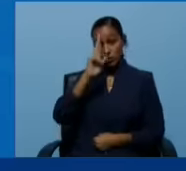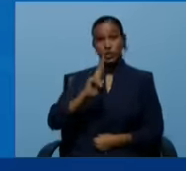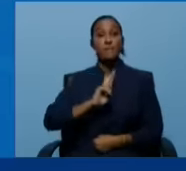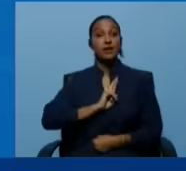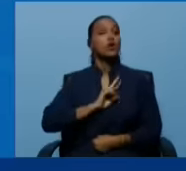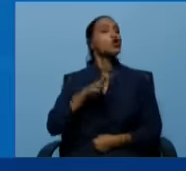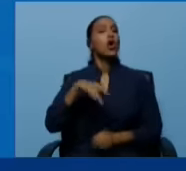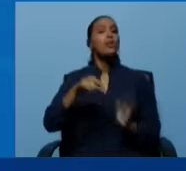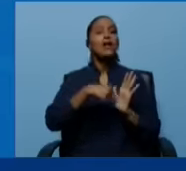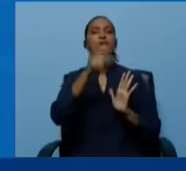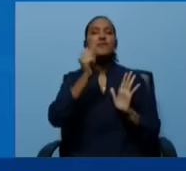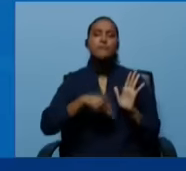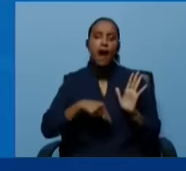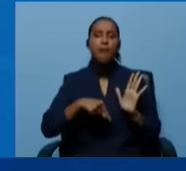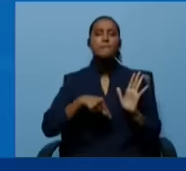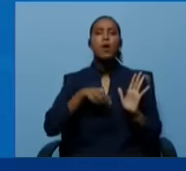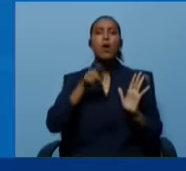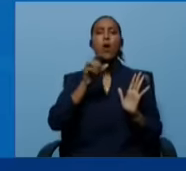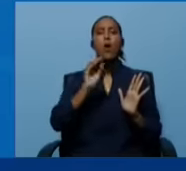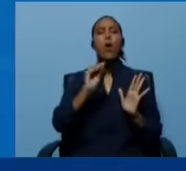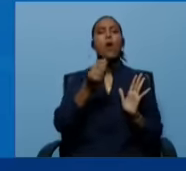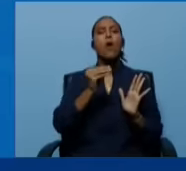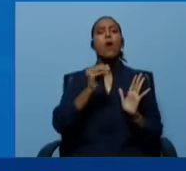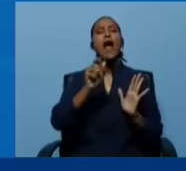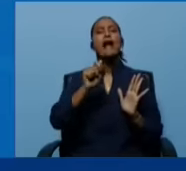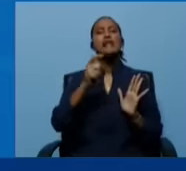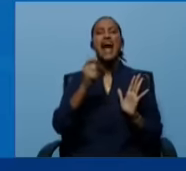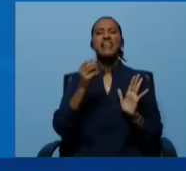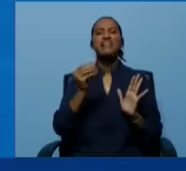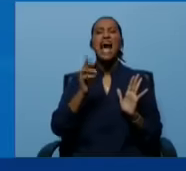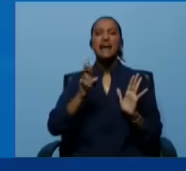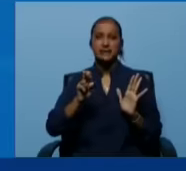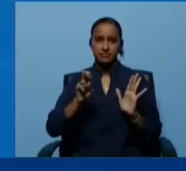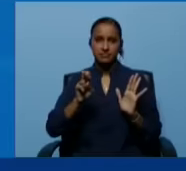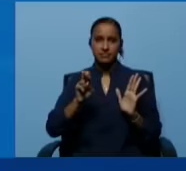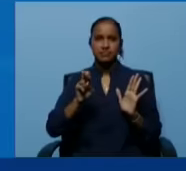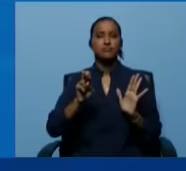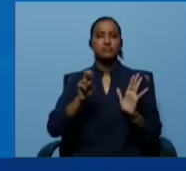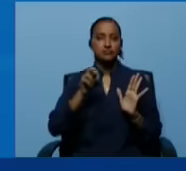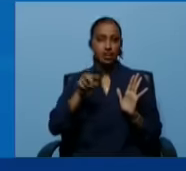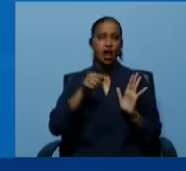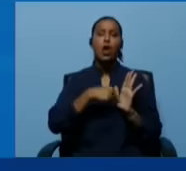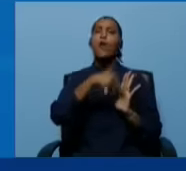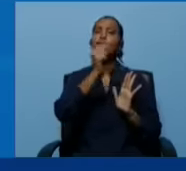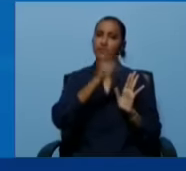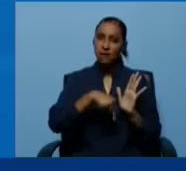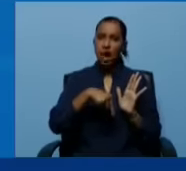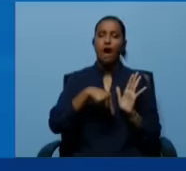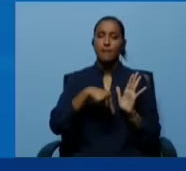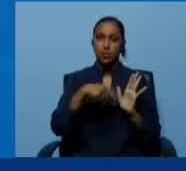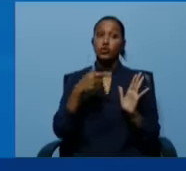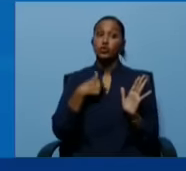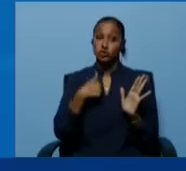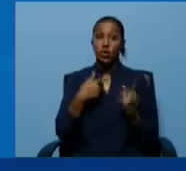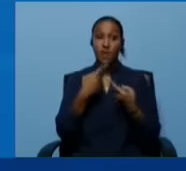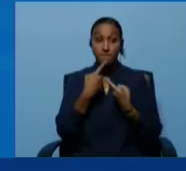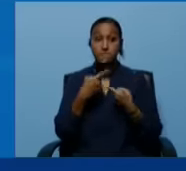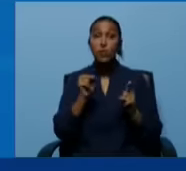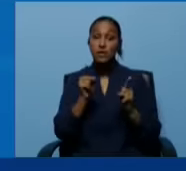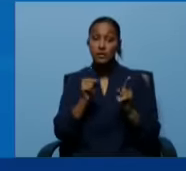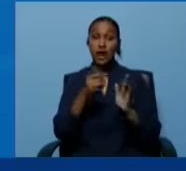Qatar. Firmamos en Qatar un acuerdo de respeto mutuo con los gringos. Yo he mostrado, yo publiqué el